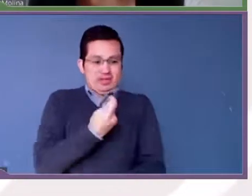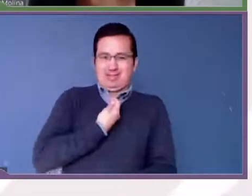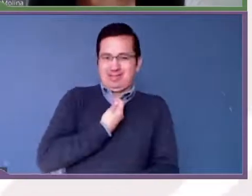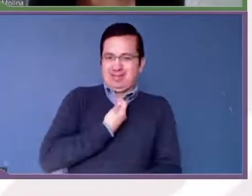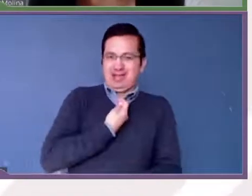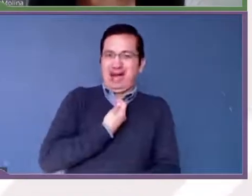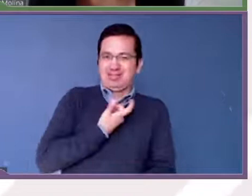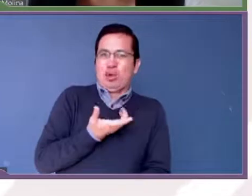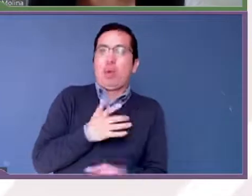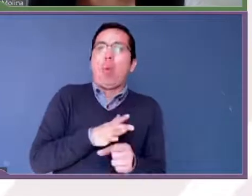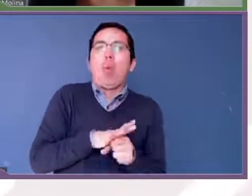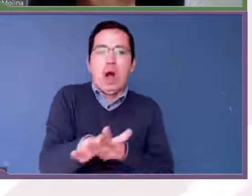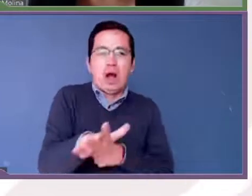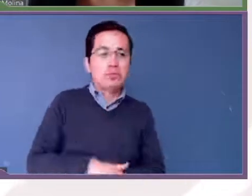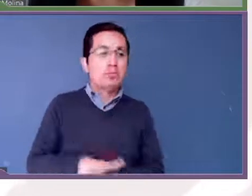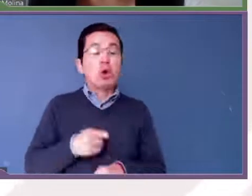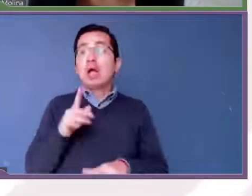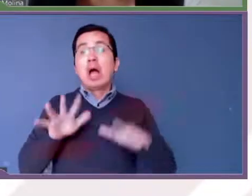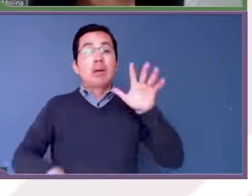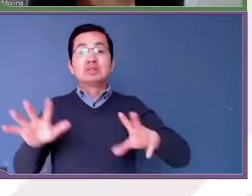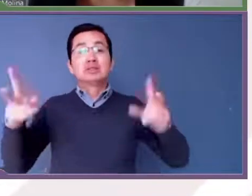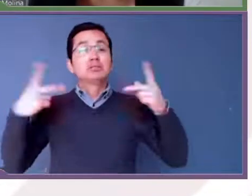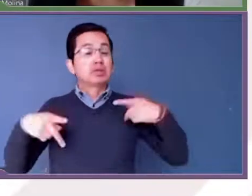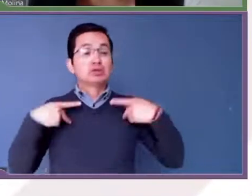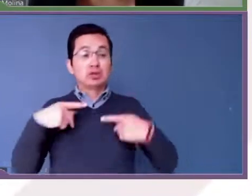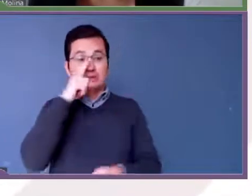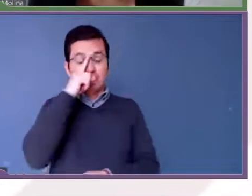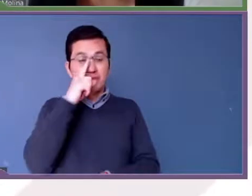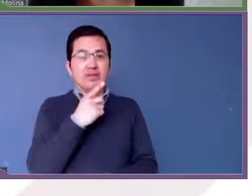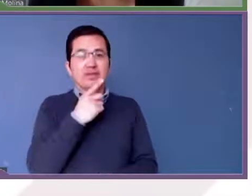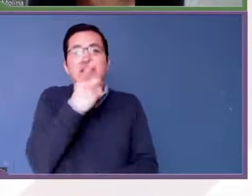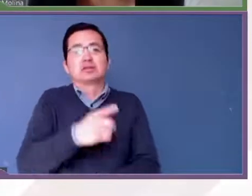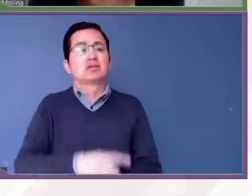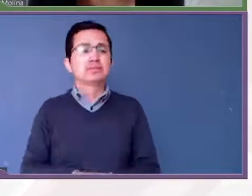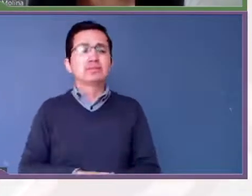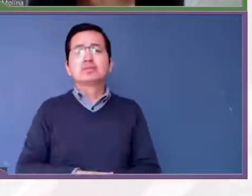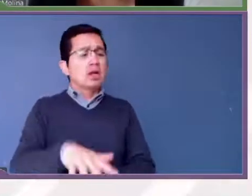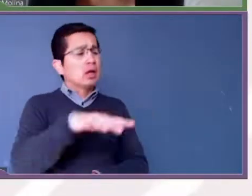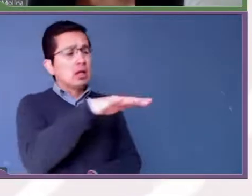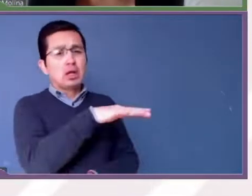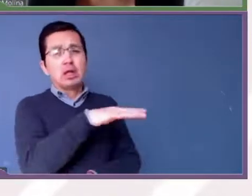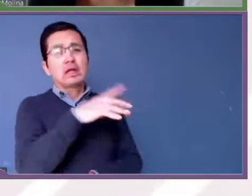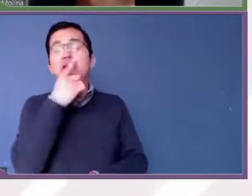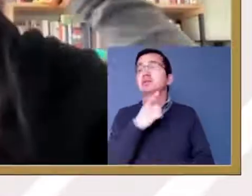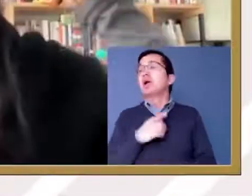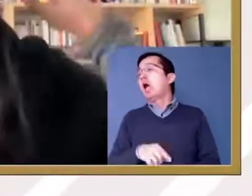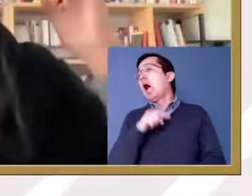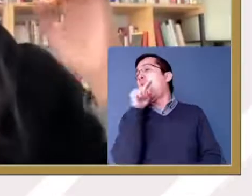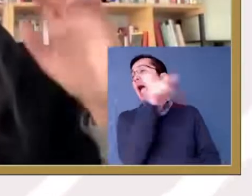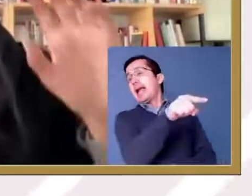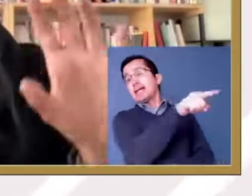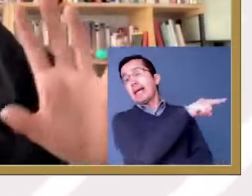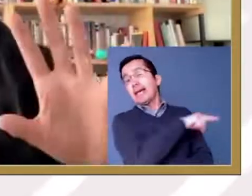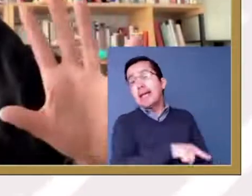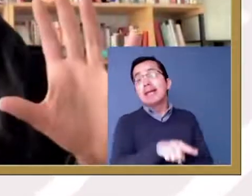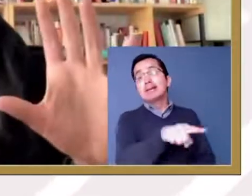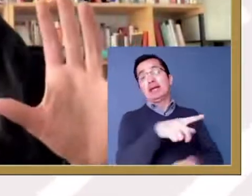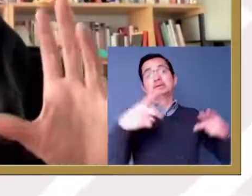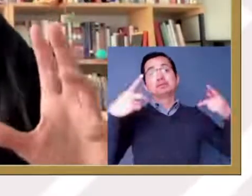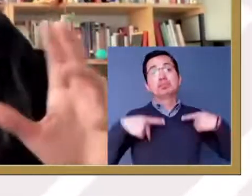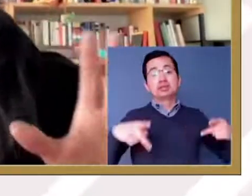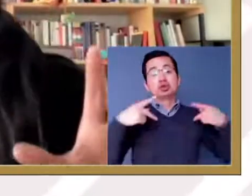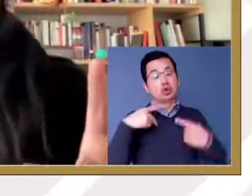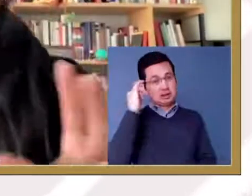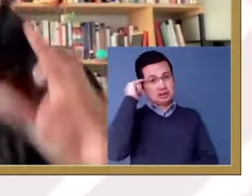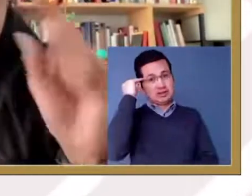tienes unas personas que dicen, como tú señalas, las personas indígenas, como en el imaginario de los ciudadanos y las ciudadanas es un